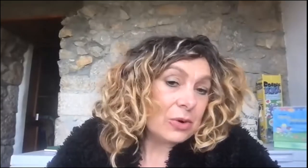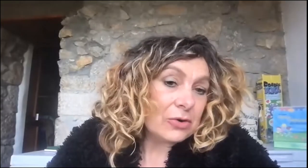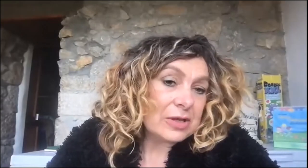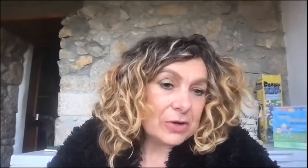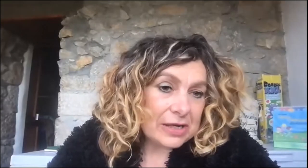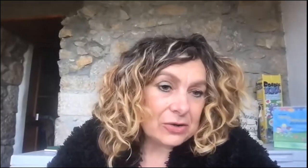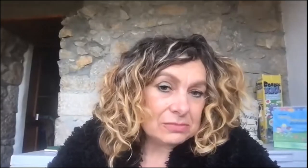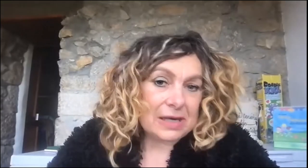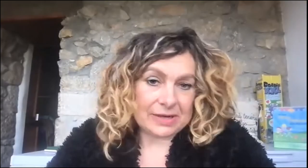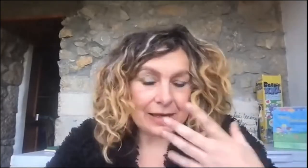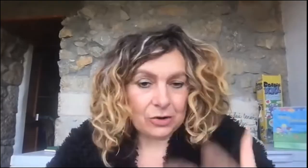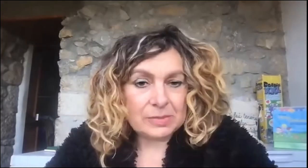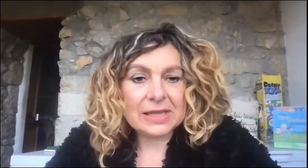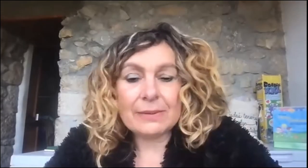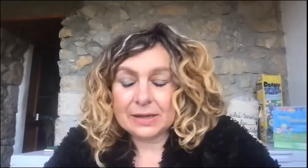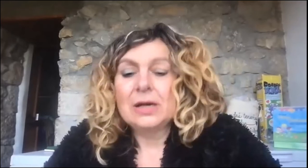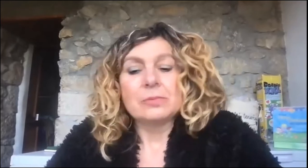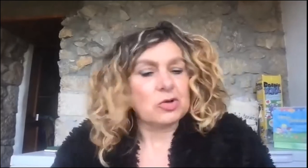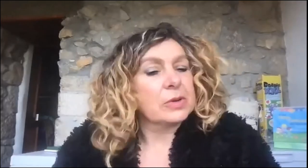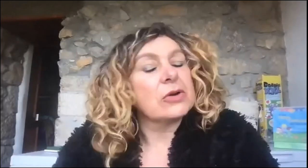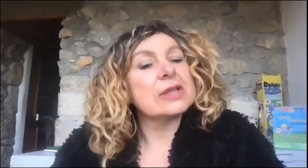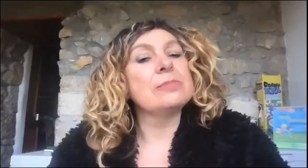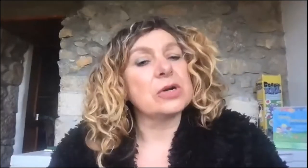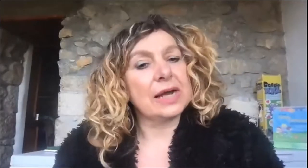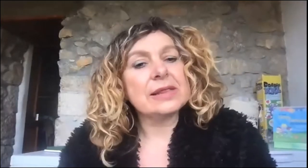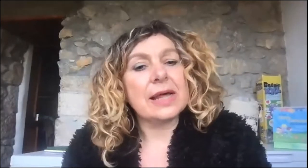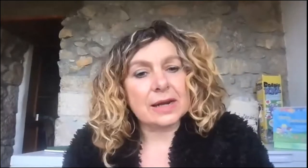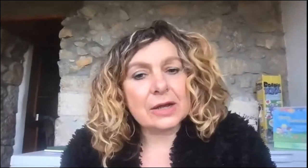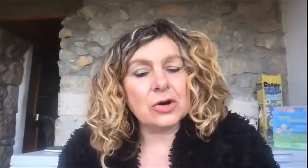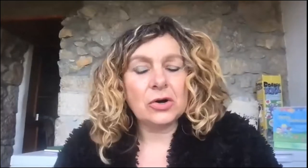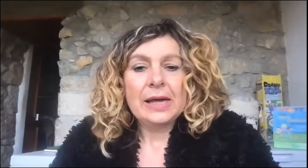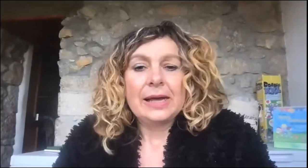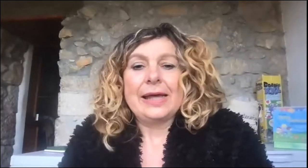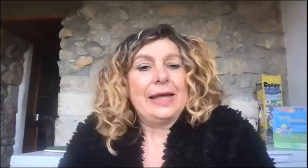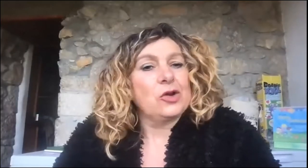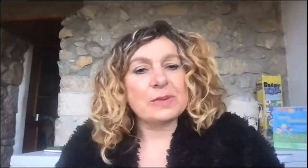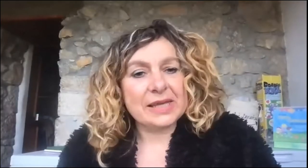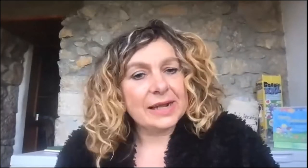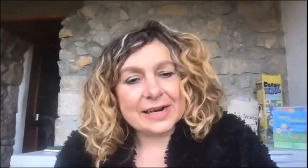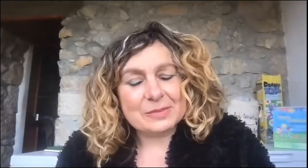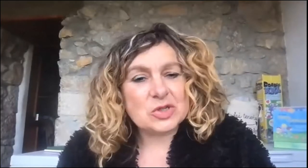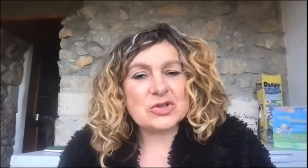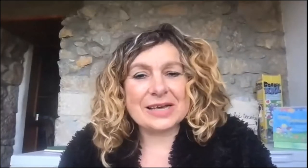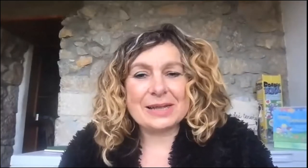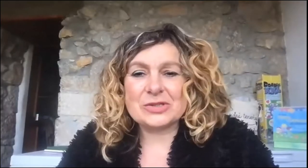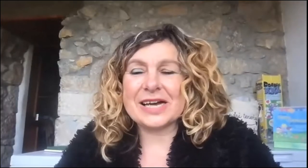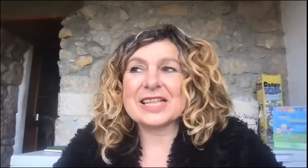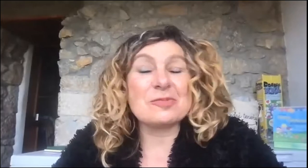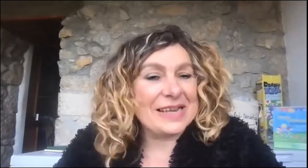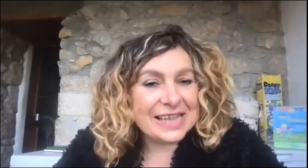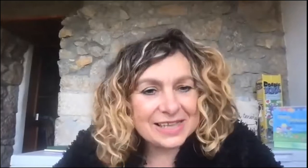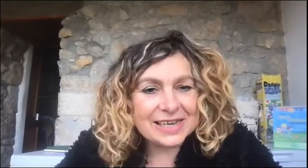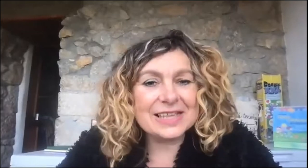desarrollar un juego simbólico, que Berta lo comentaba, por supuesto que es importante, es rico, nos va a llenar de